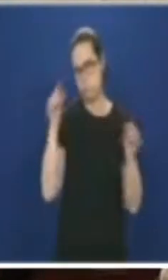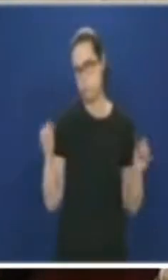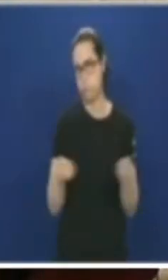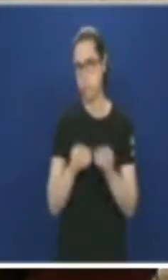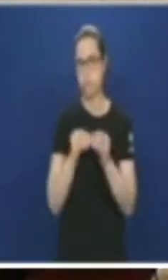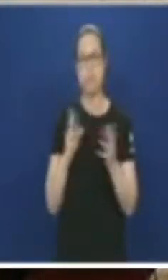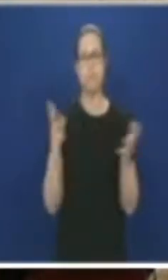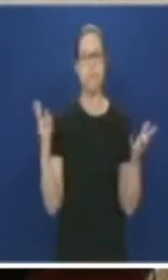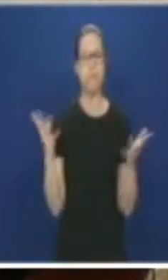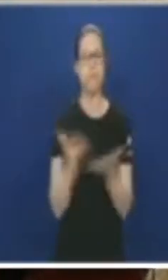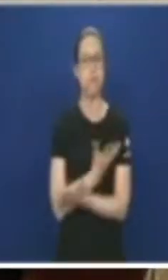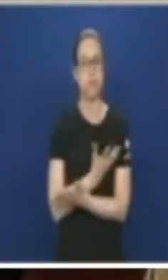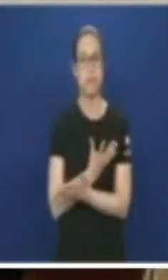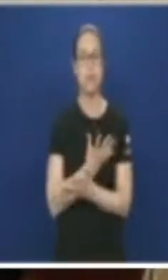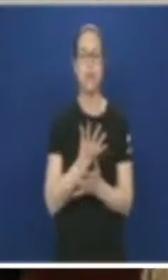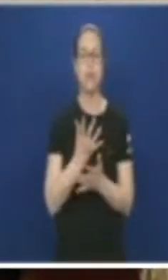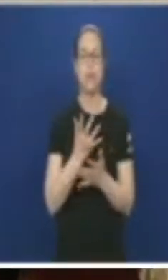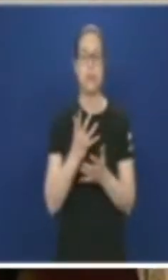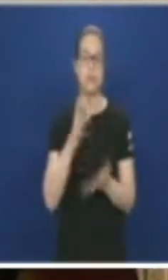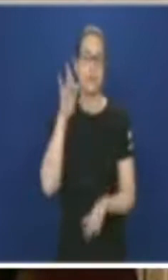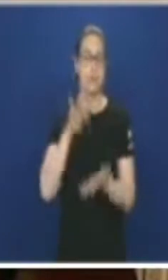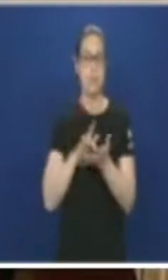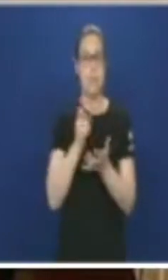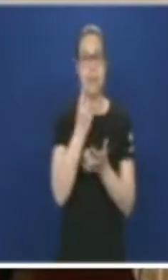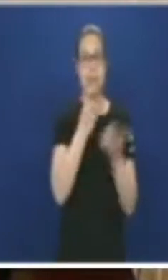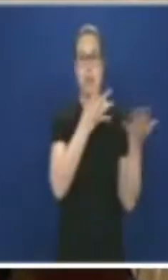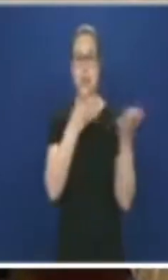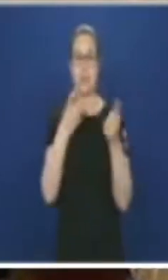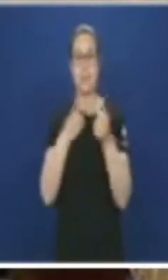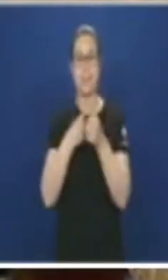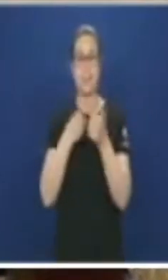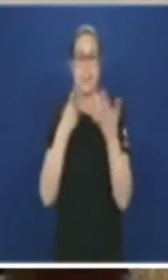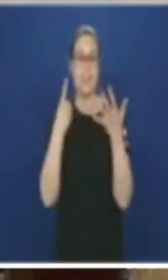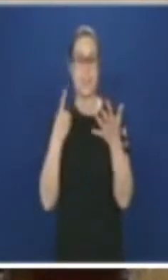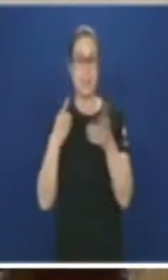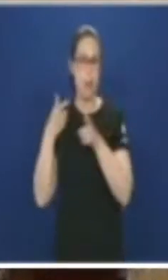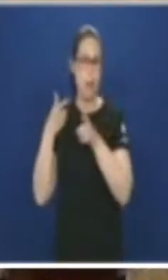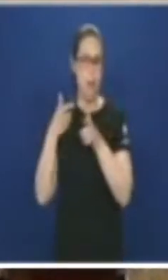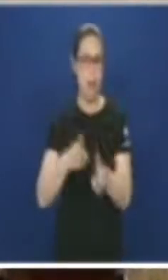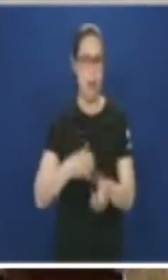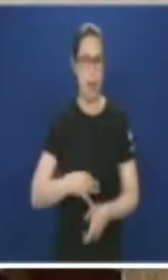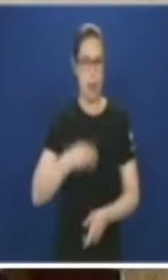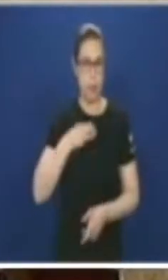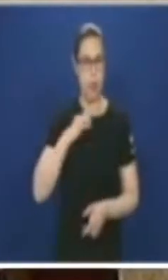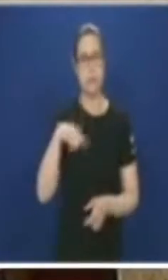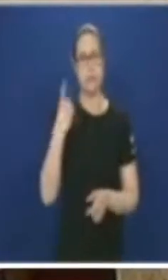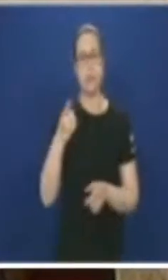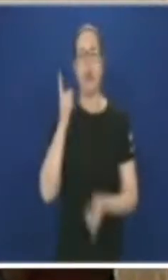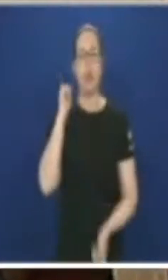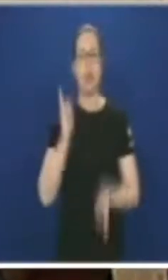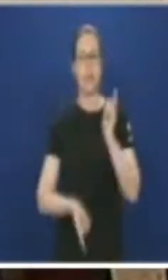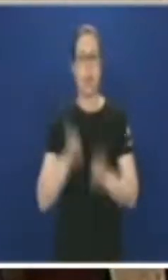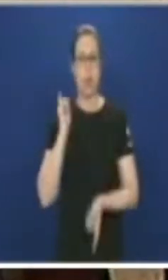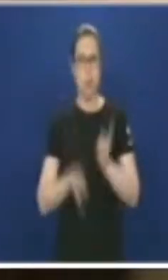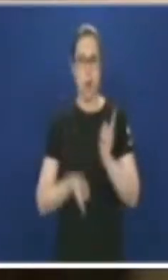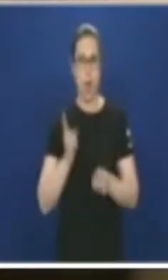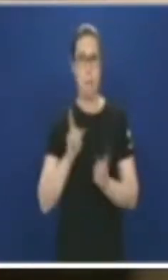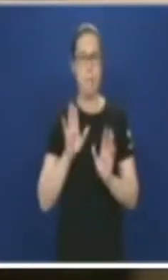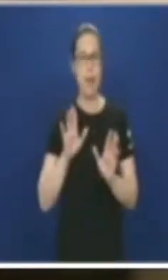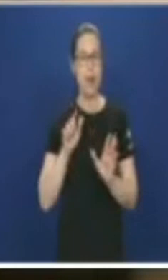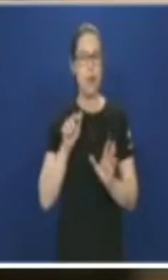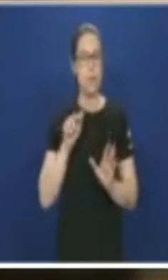de 1936, a Guerra Civil e as dictadura, pero a súa semente, o